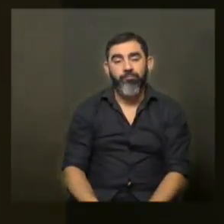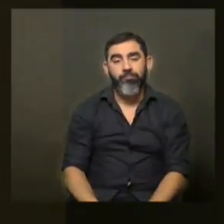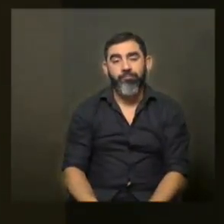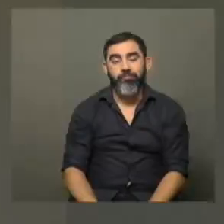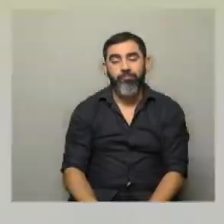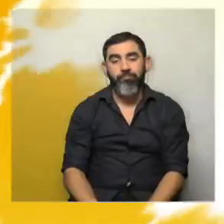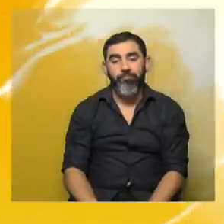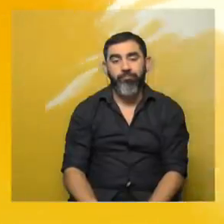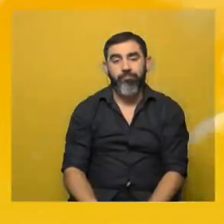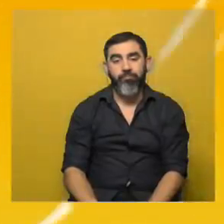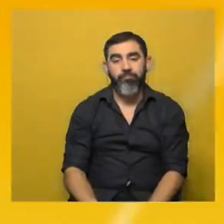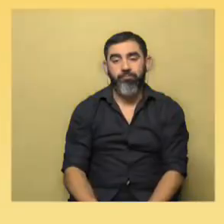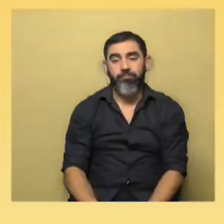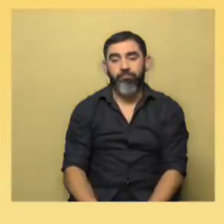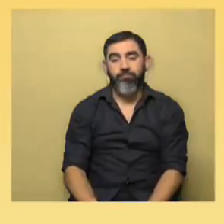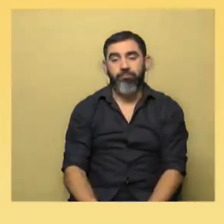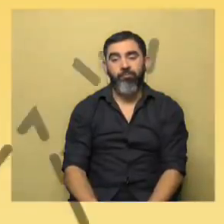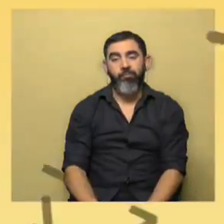pregunta.